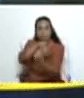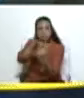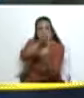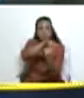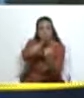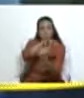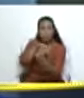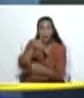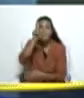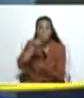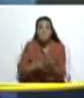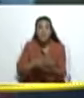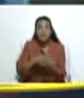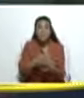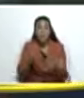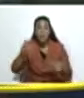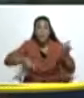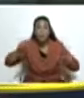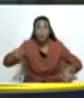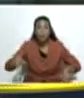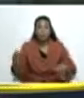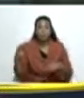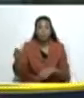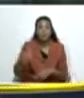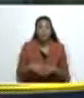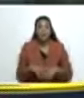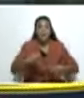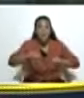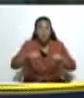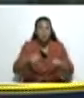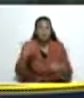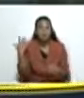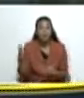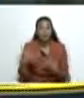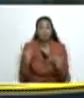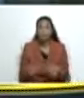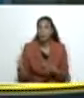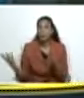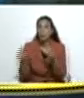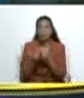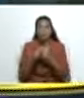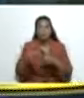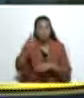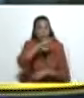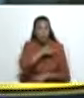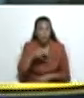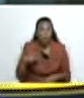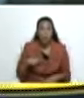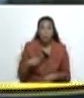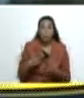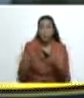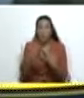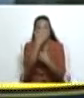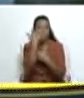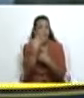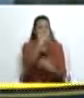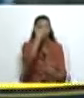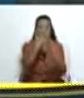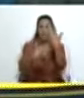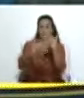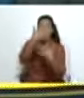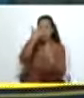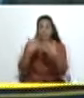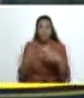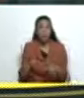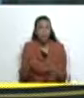como 1000 y pico motorizados, ¿verdad? Los motorizados de la patria, vayan aquí con nosotros. No se dejen manipular, no se